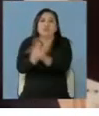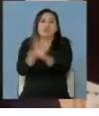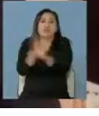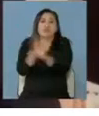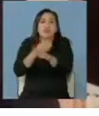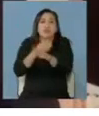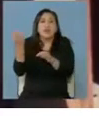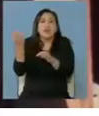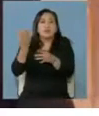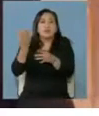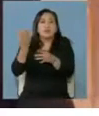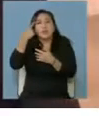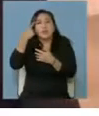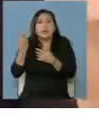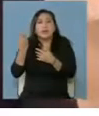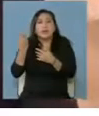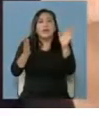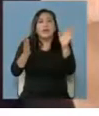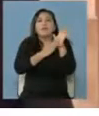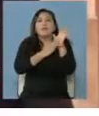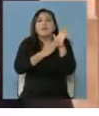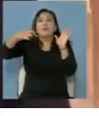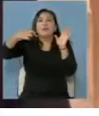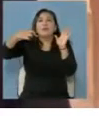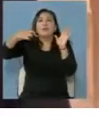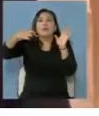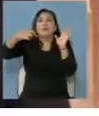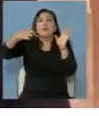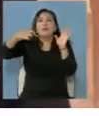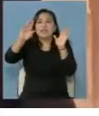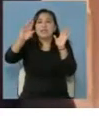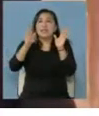muy específicamente porque no disponen de test PCR.